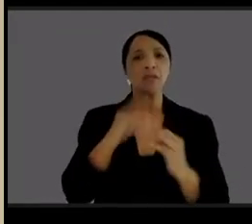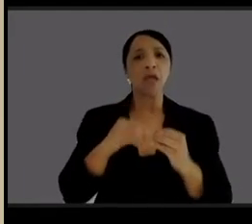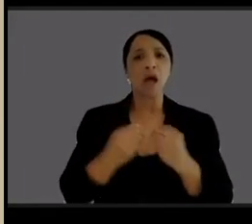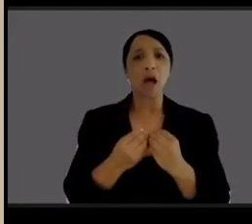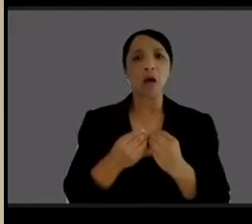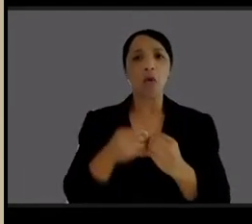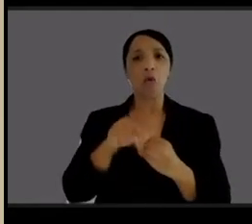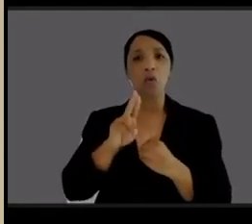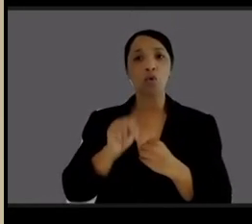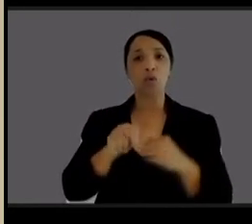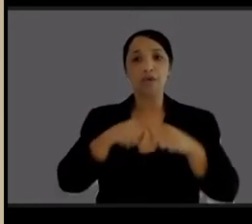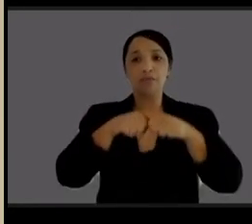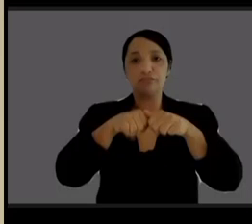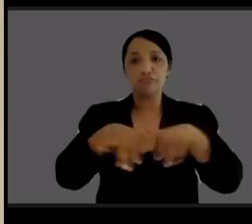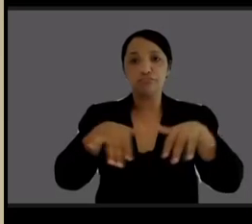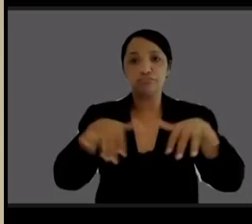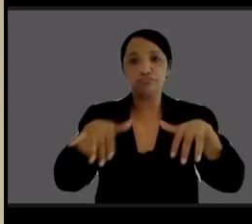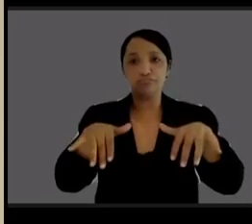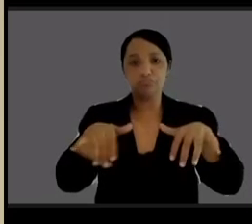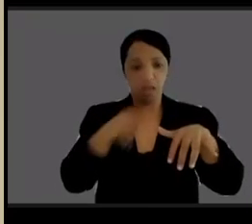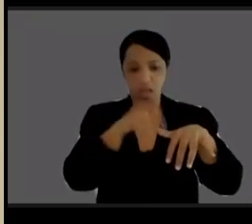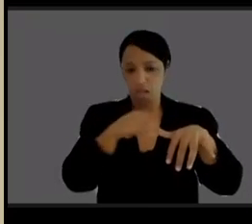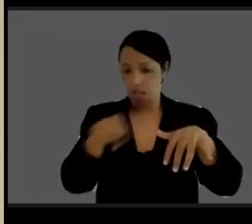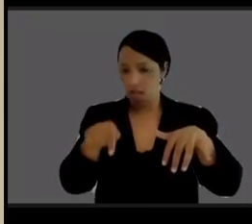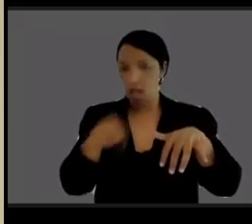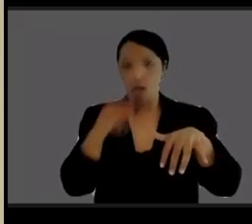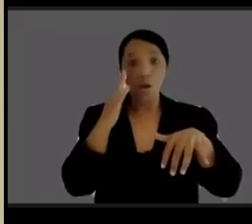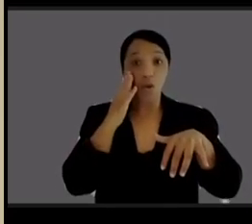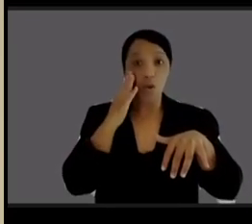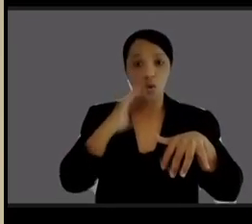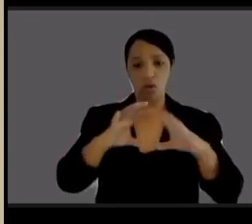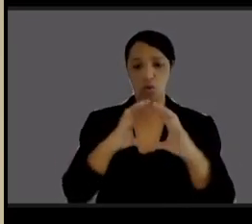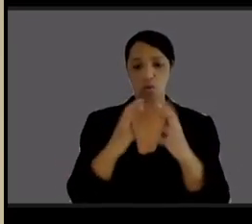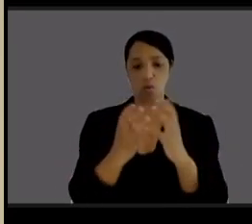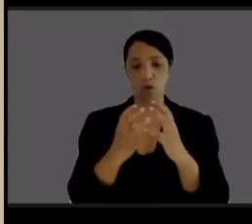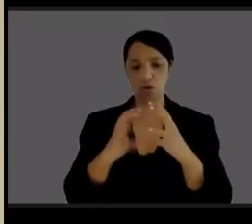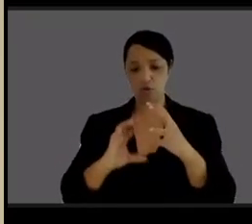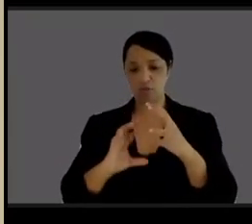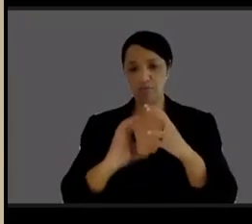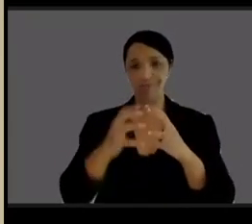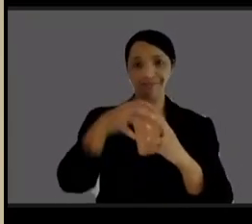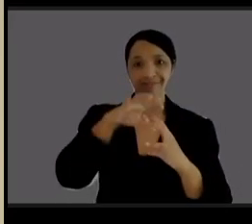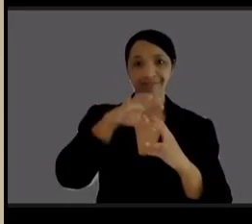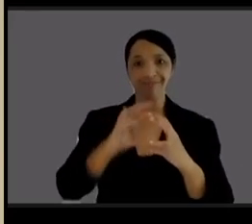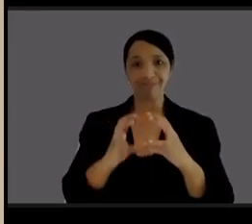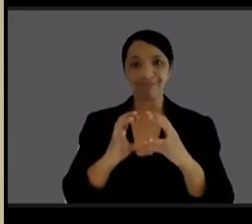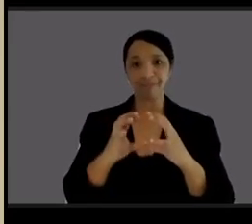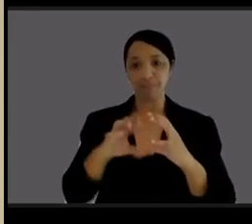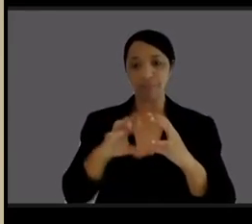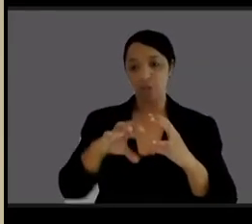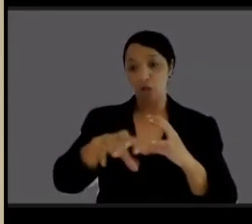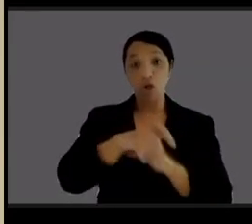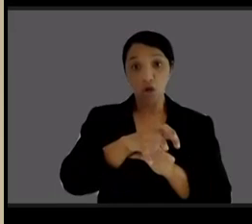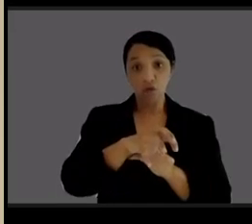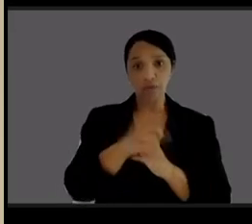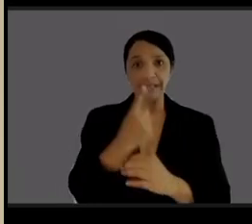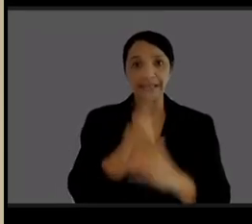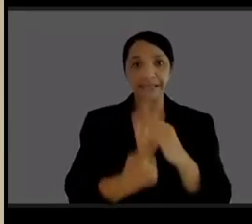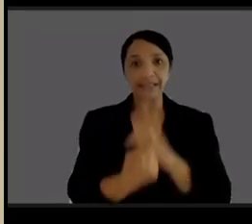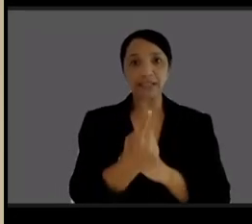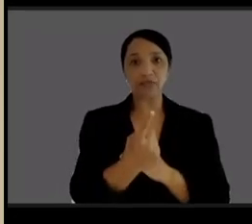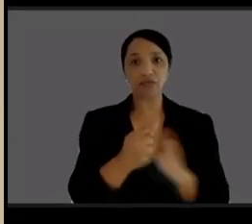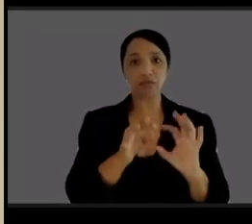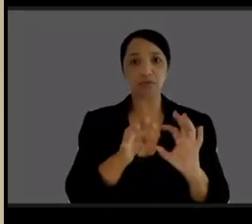responder a través del órgano de las Naciones Unidas para poder hacer que todos